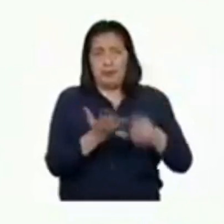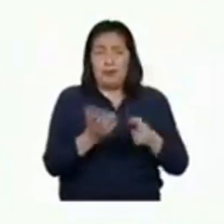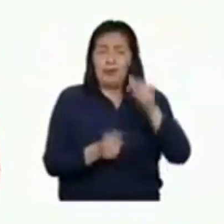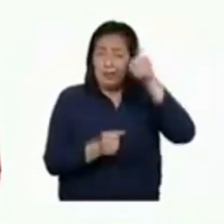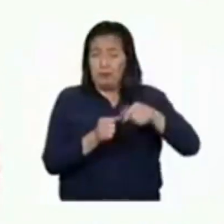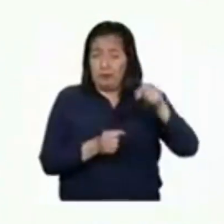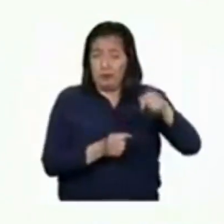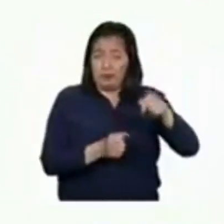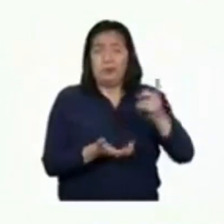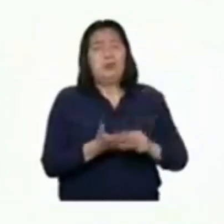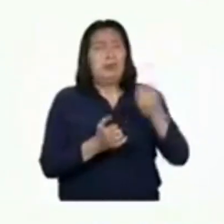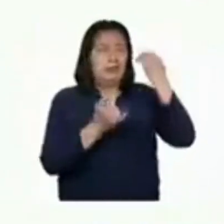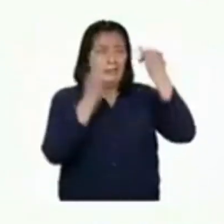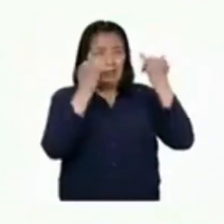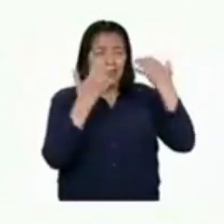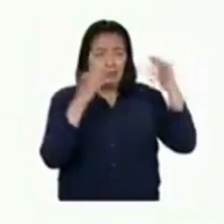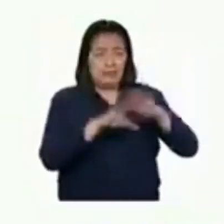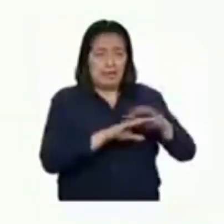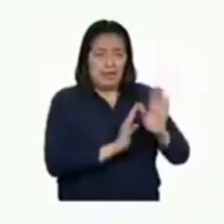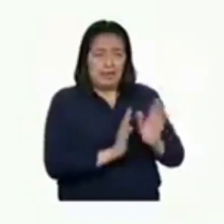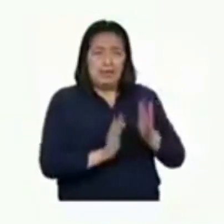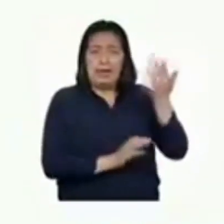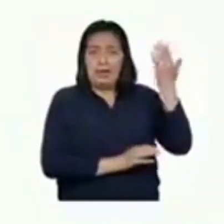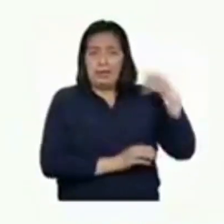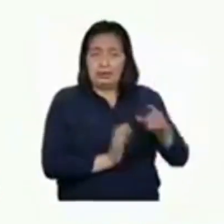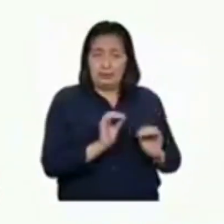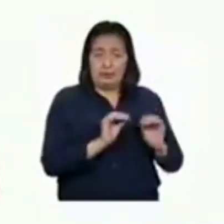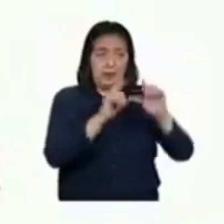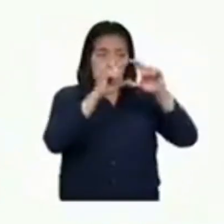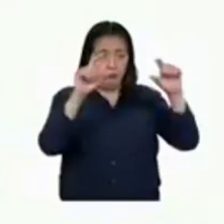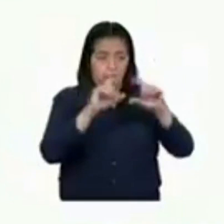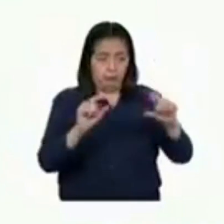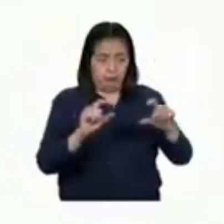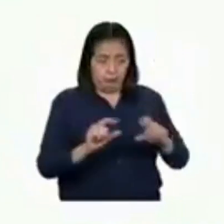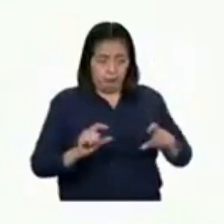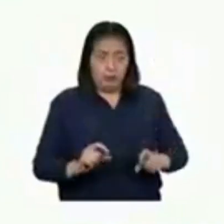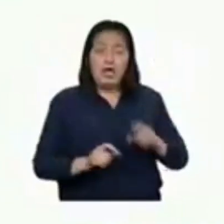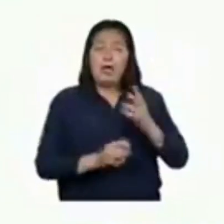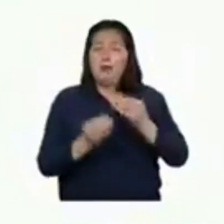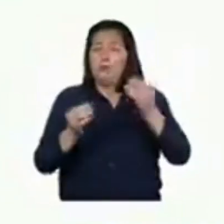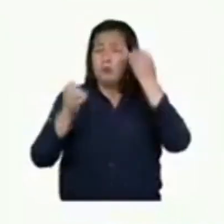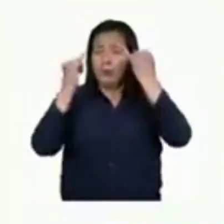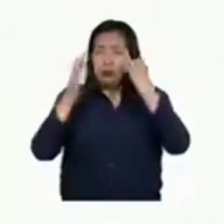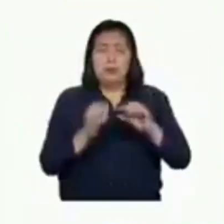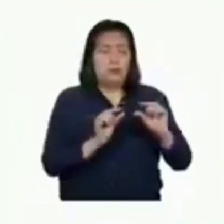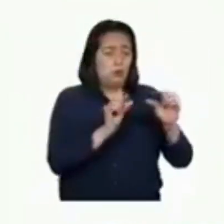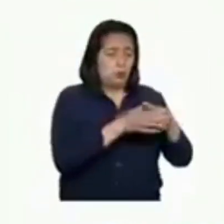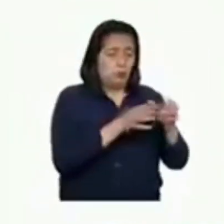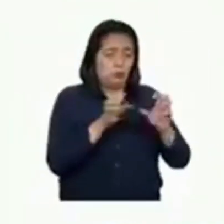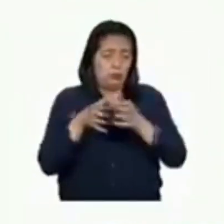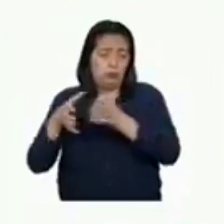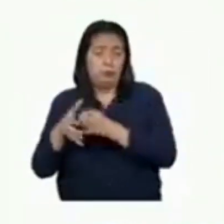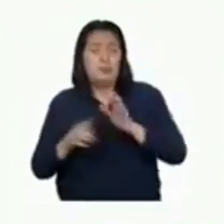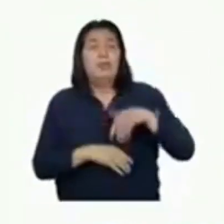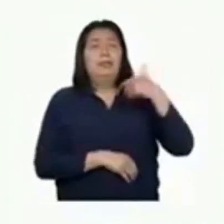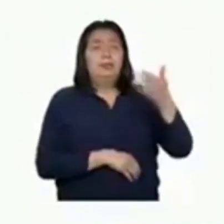que en esta parte tomaremos las ideas que ya organizamos antes para formar los párrafos. Si hay muchas ideas, las agruparemos primero y